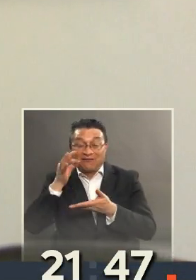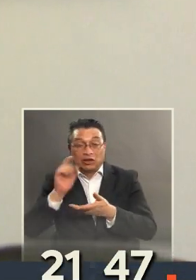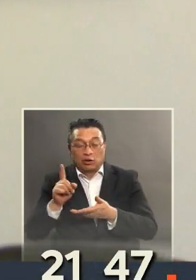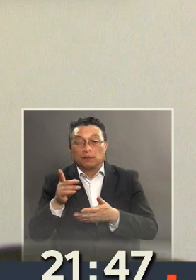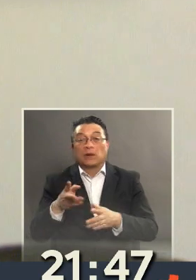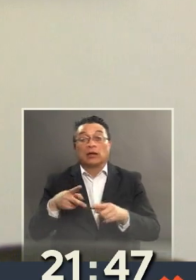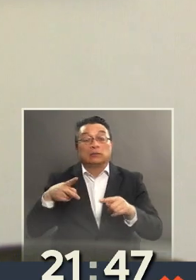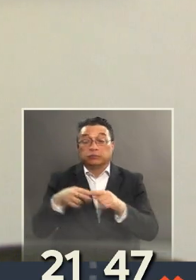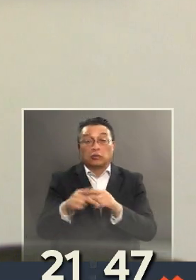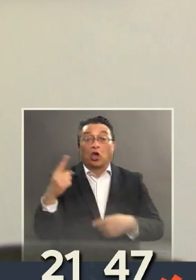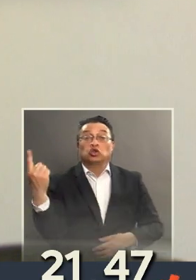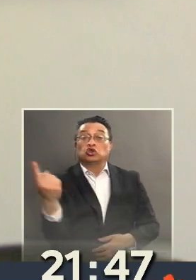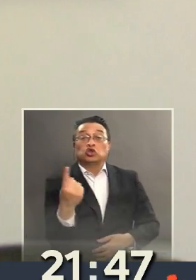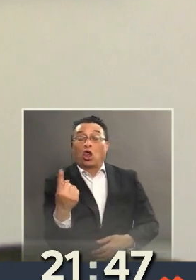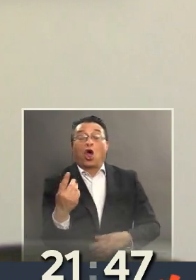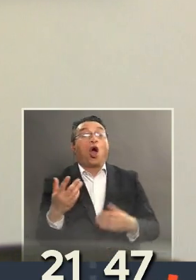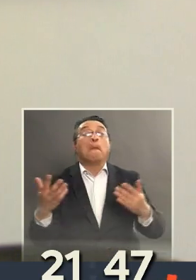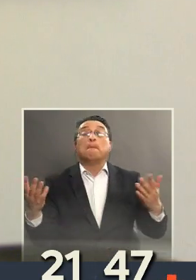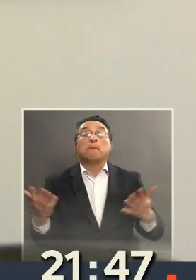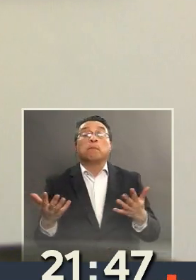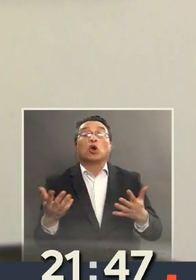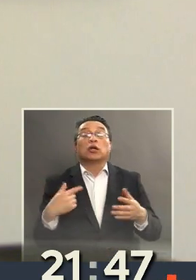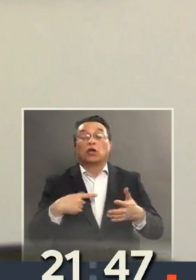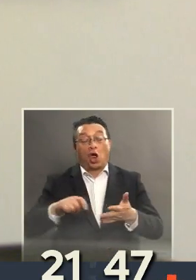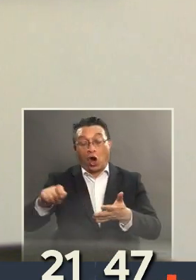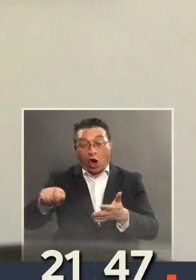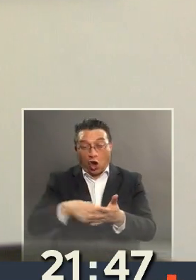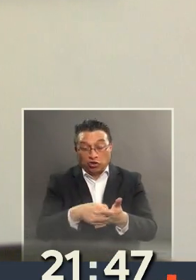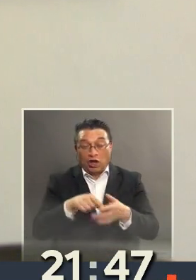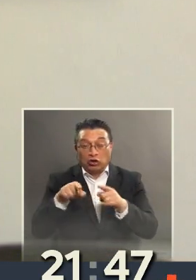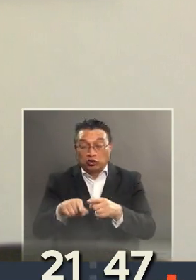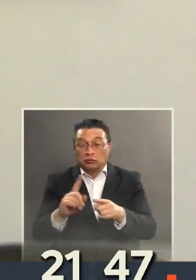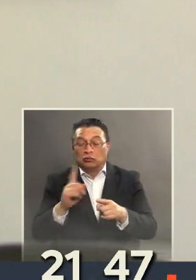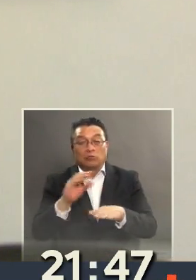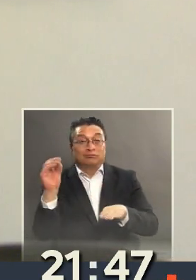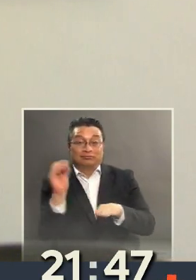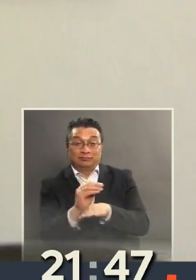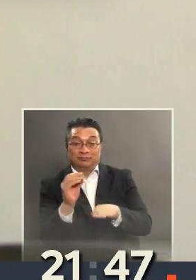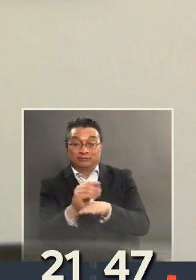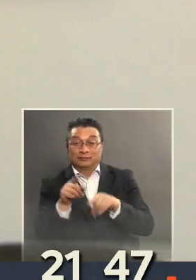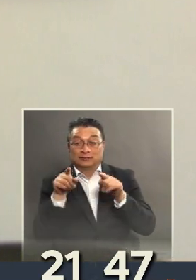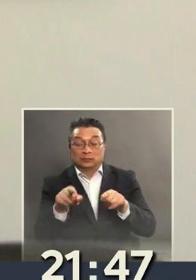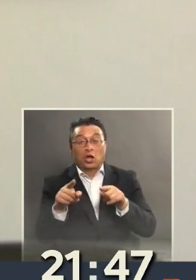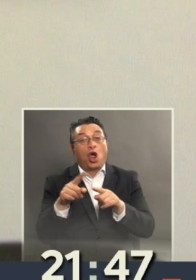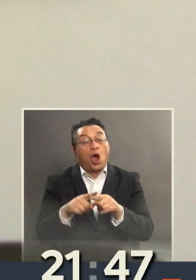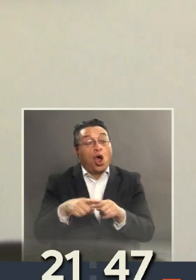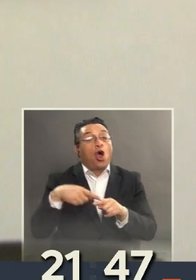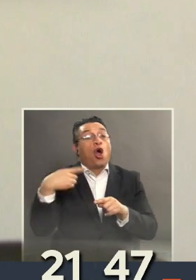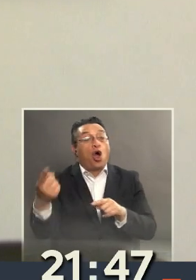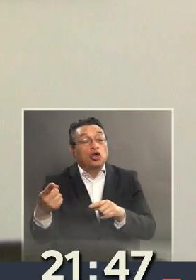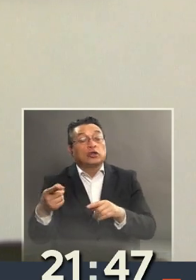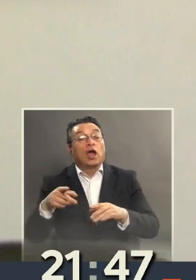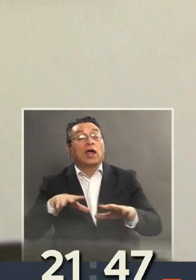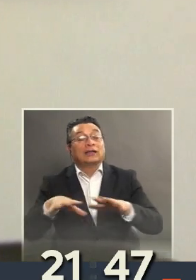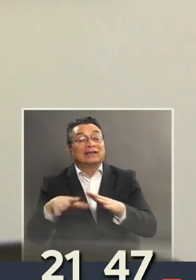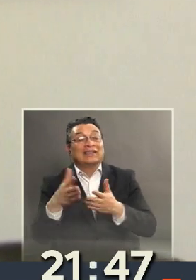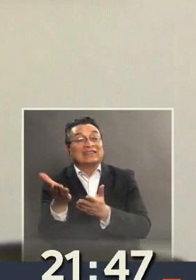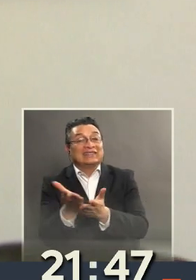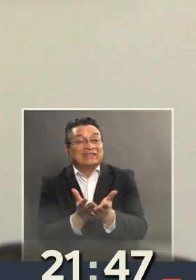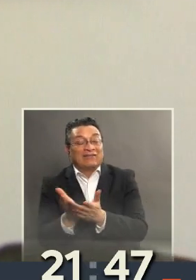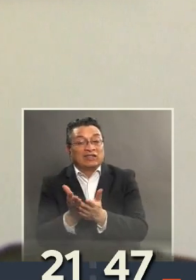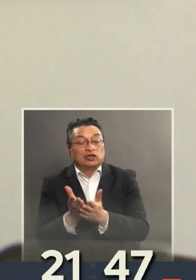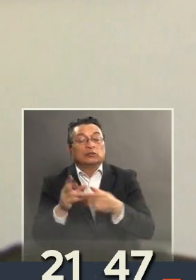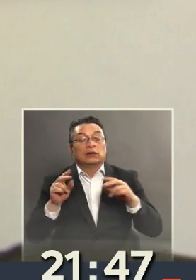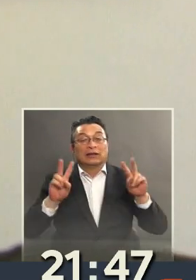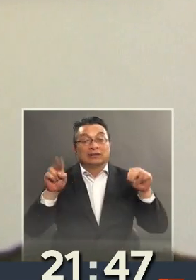terminó solo porque esa parte del contrato del proveedor que está haciendo otros tipos de servicio en materia